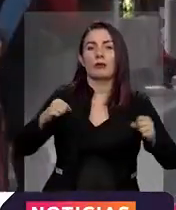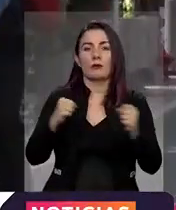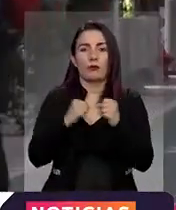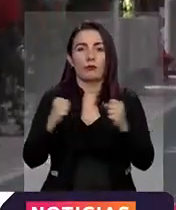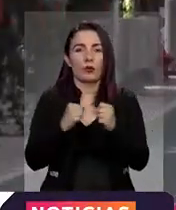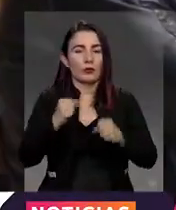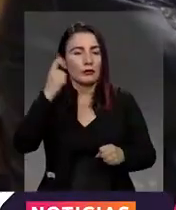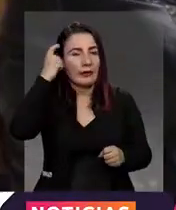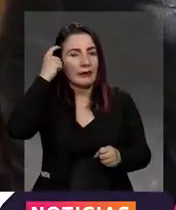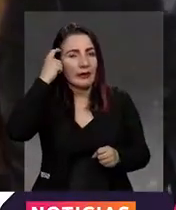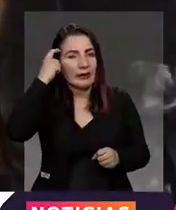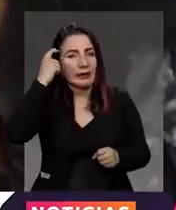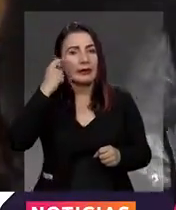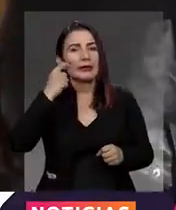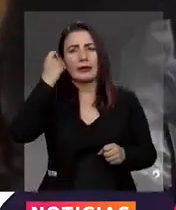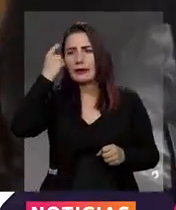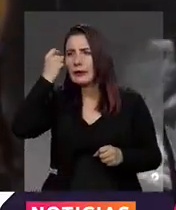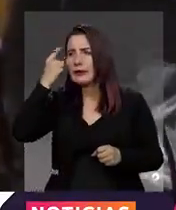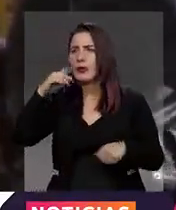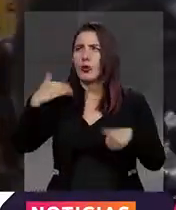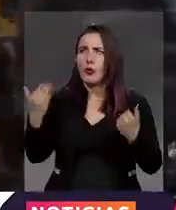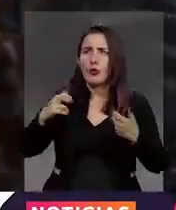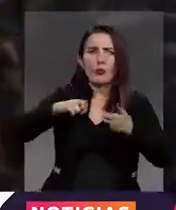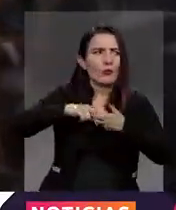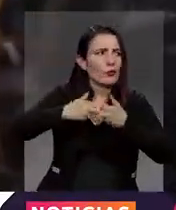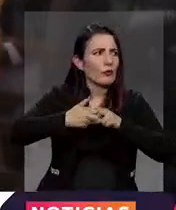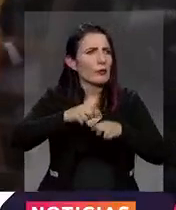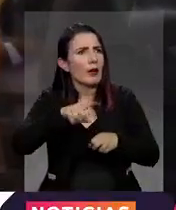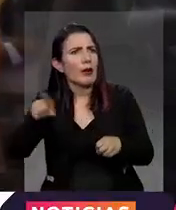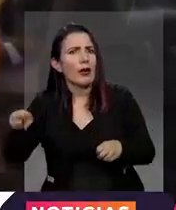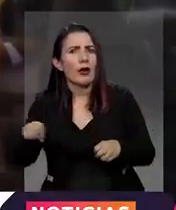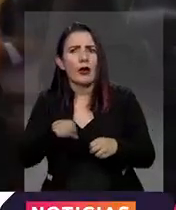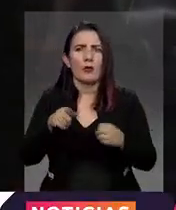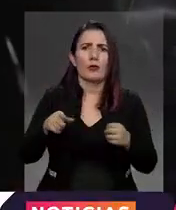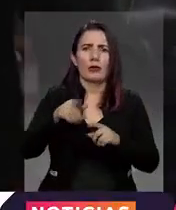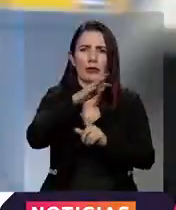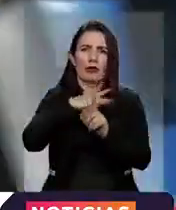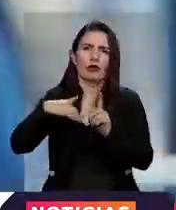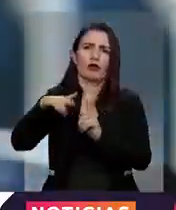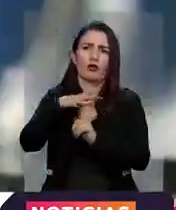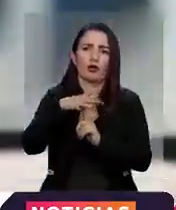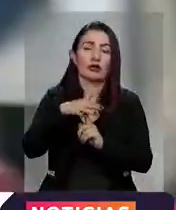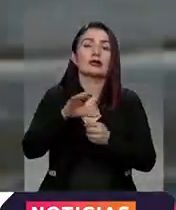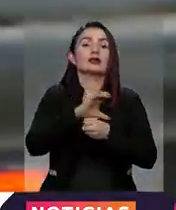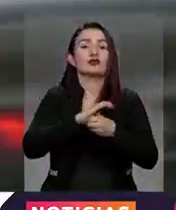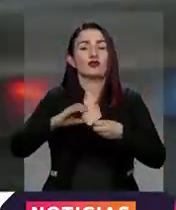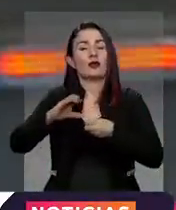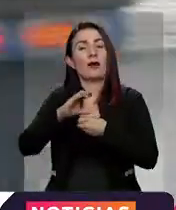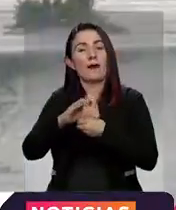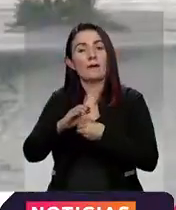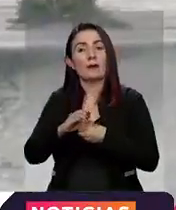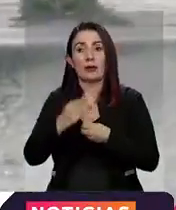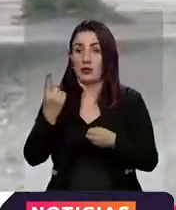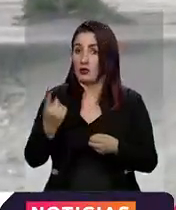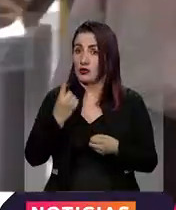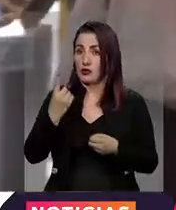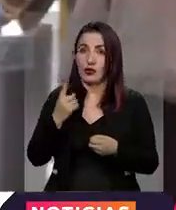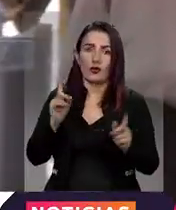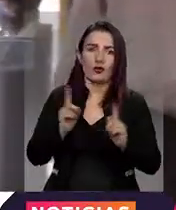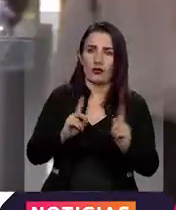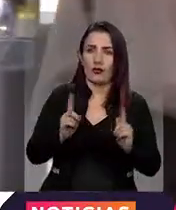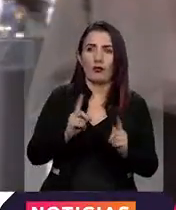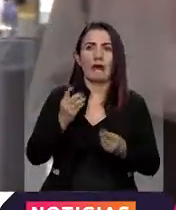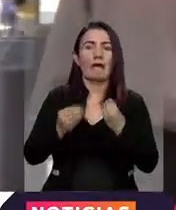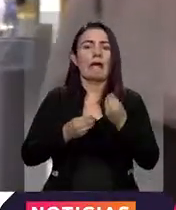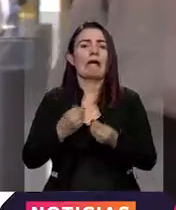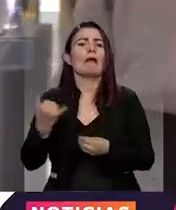Territorio Inteligente, entendiendo las problemáticas que se estén presentando en los entornos. Los ciudadanos no están solos en esto, por eso